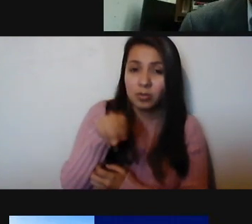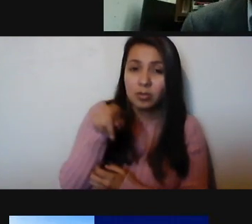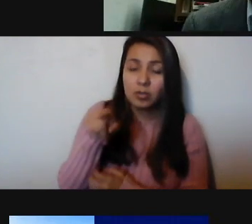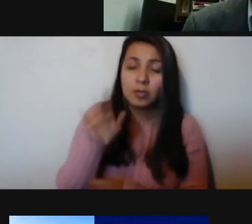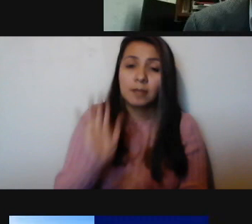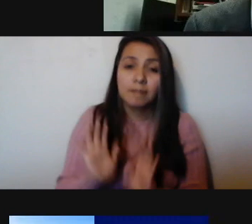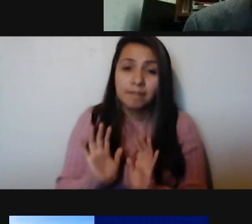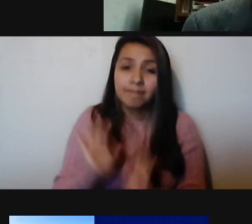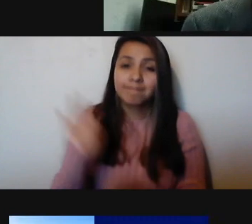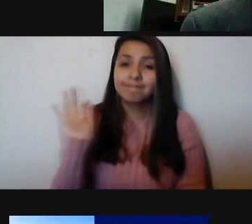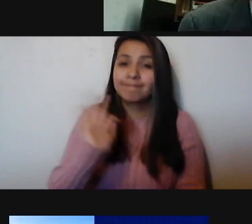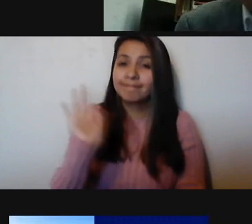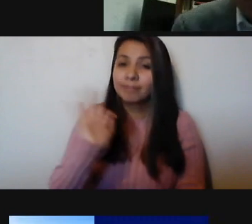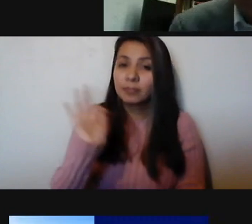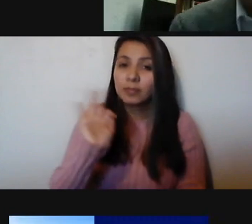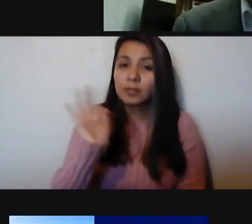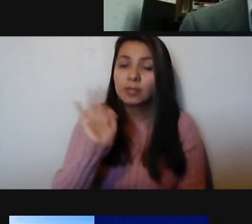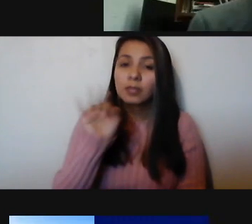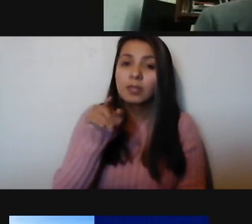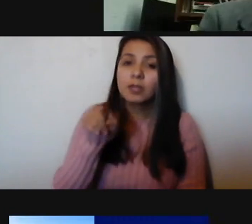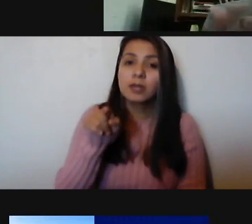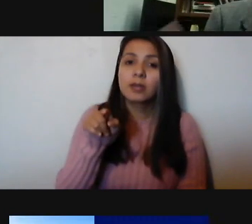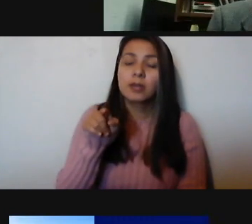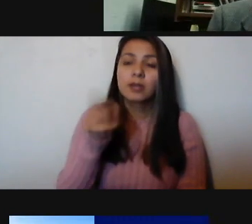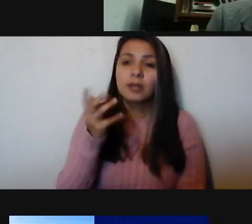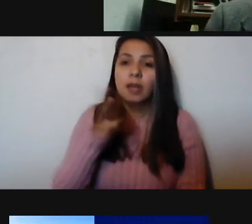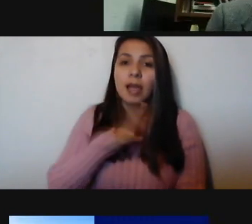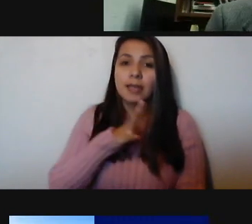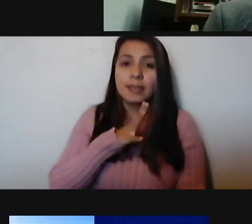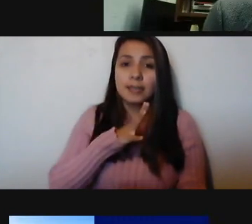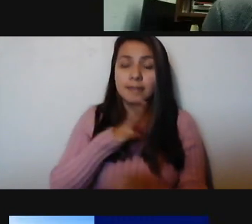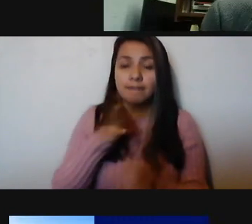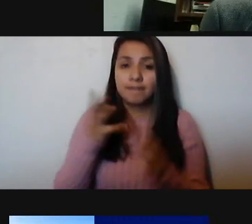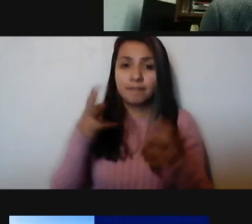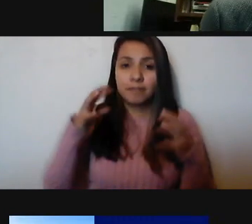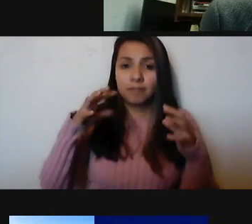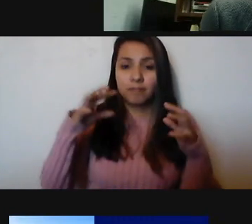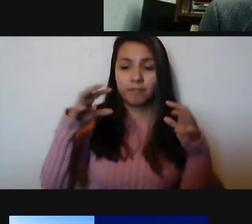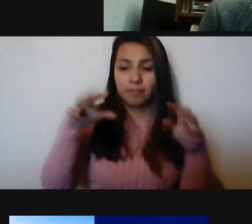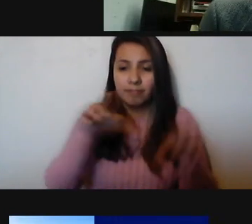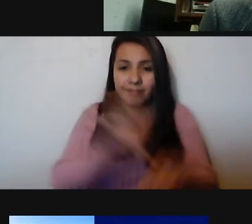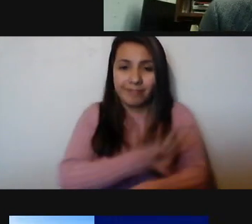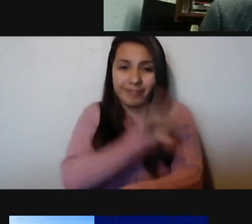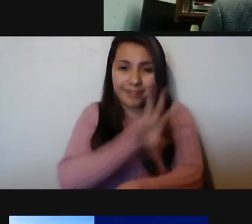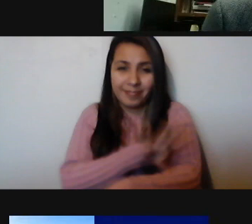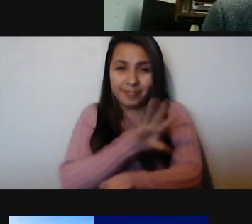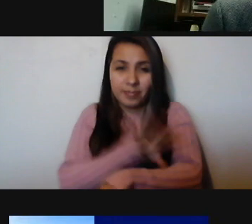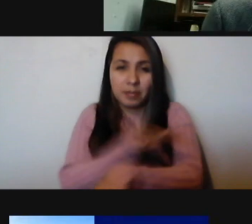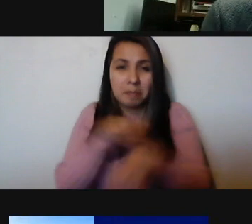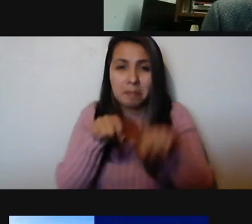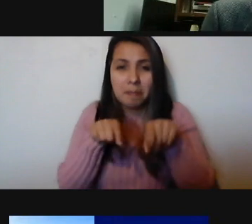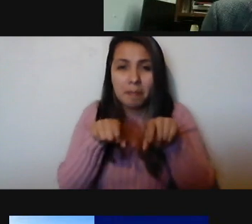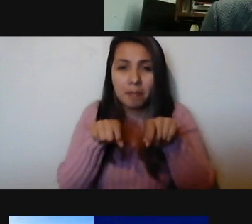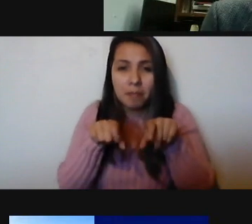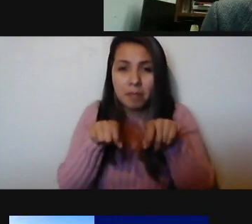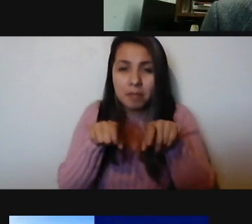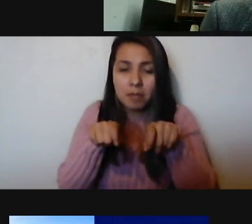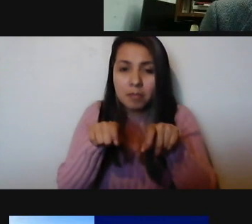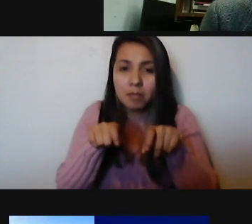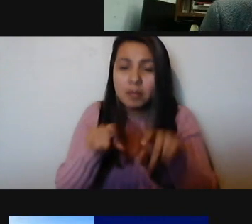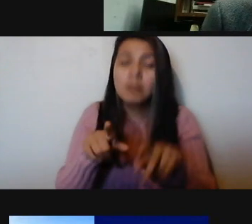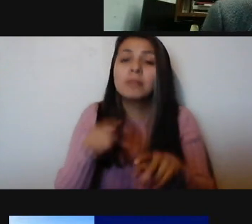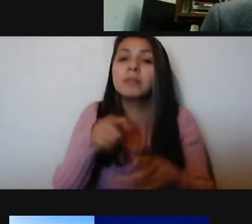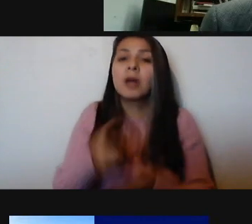Pero en el caso de las radiaciones, posiblemente el contacto con campos magnéticos